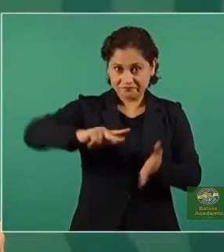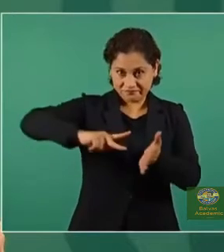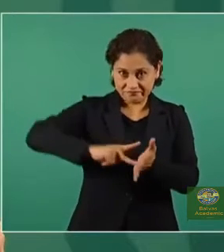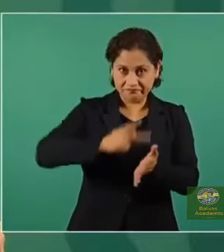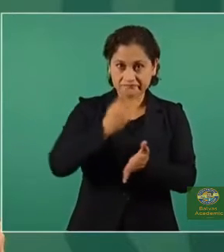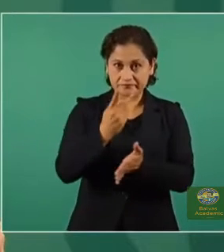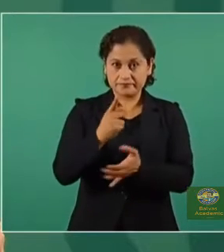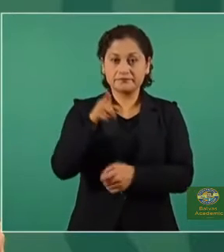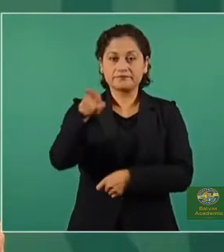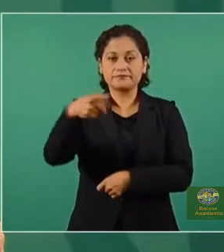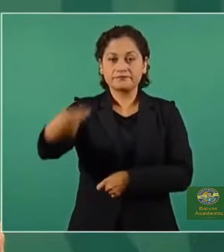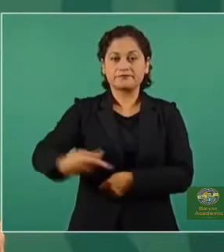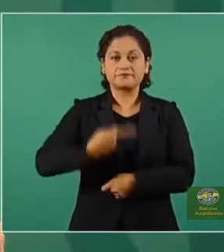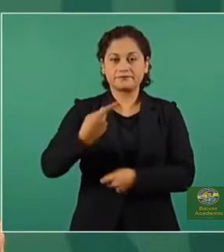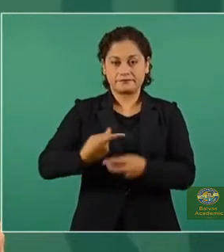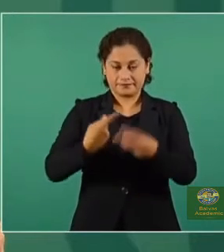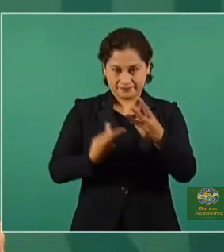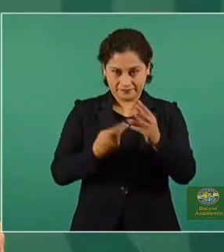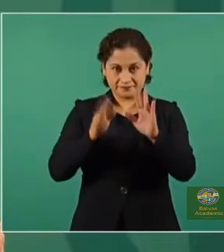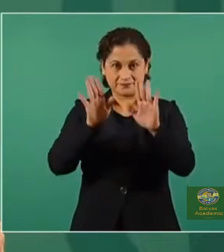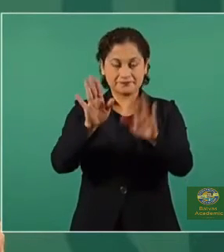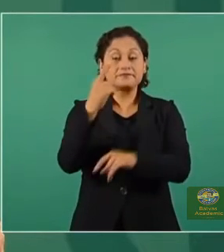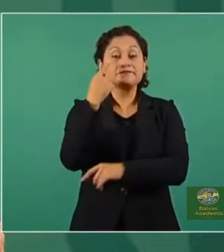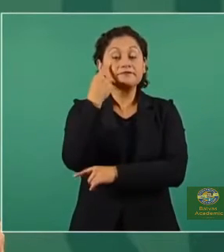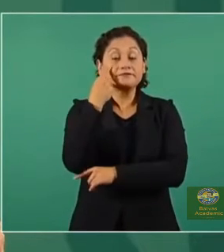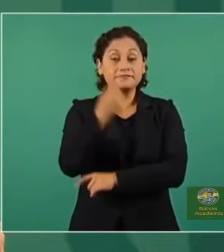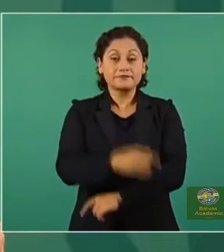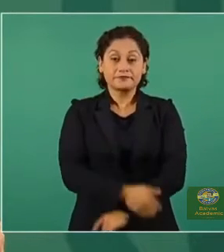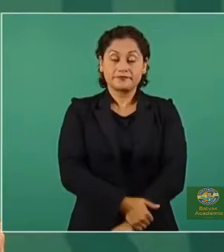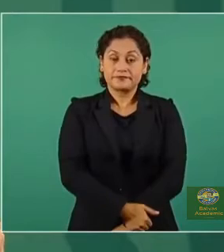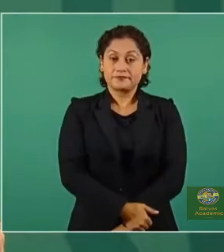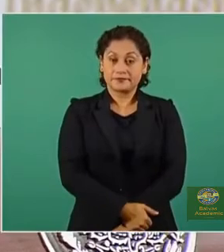sobre tus preguntas. Primero,